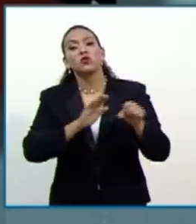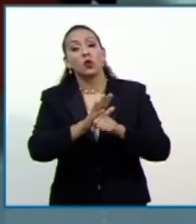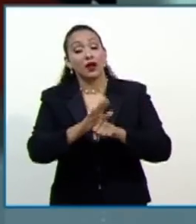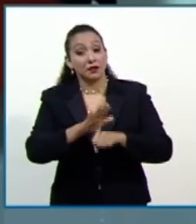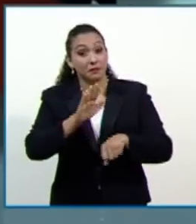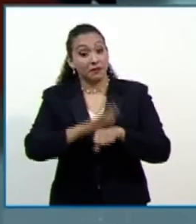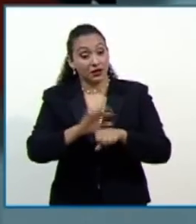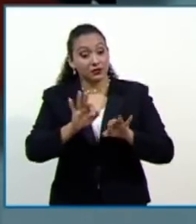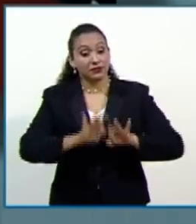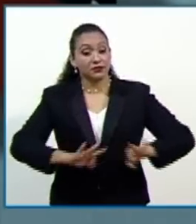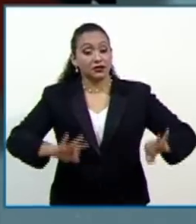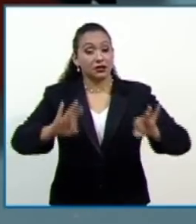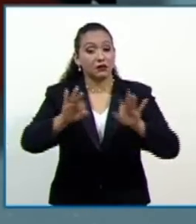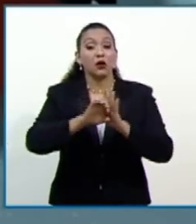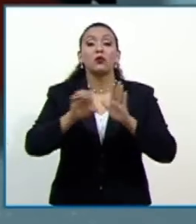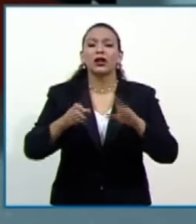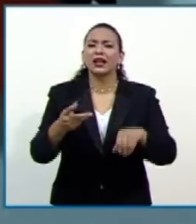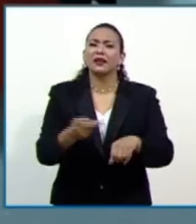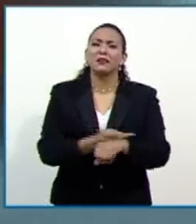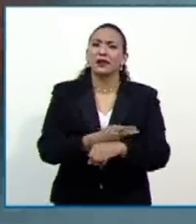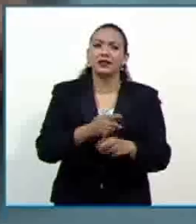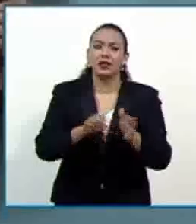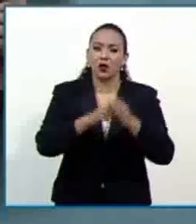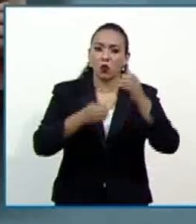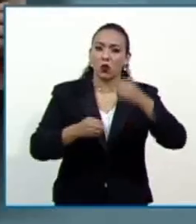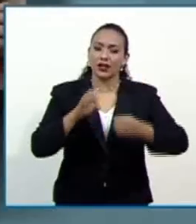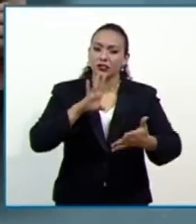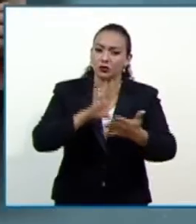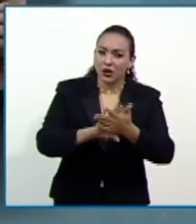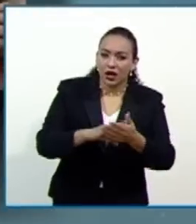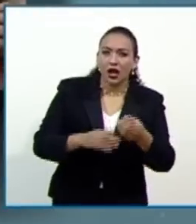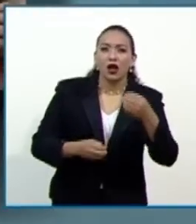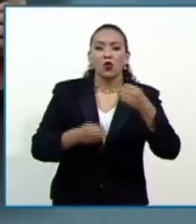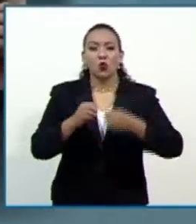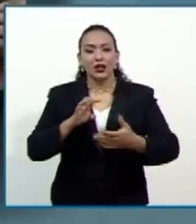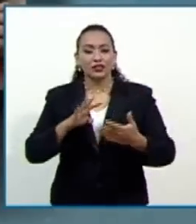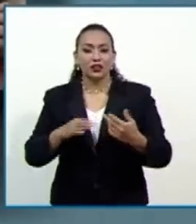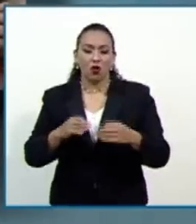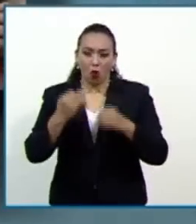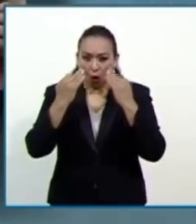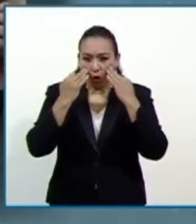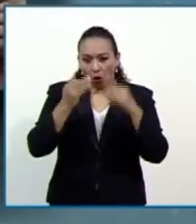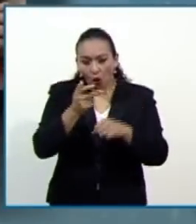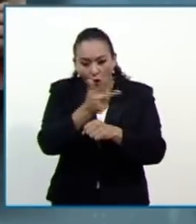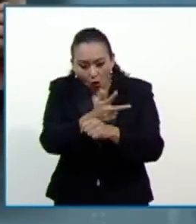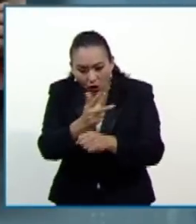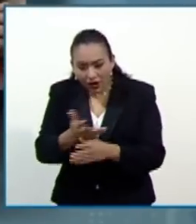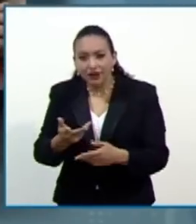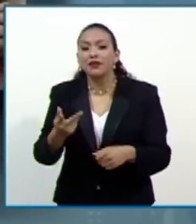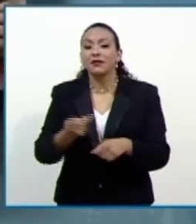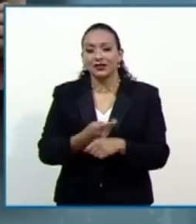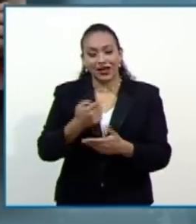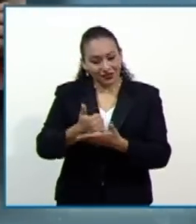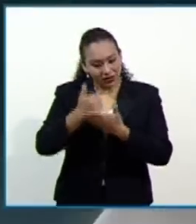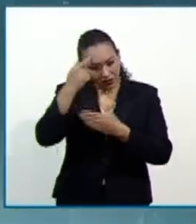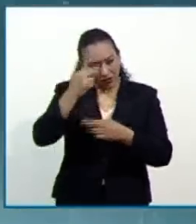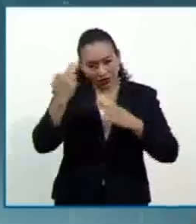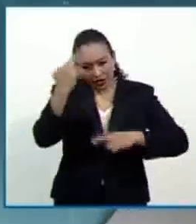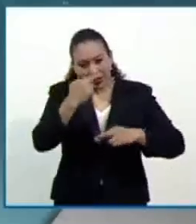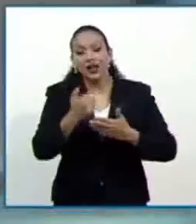más recurrentes en los juicios del sistema penal acusatorio y oral, con el objetivo de fortalecer la justicia penal en el